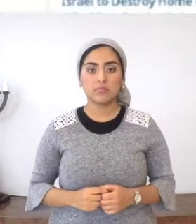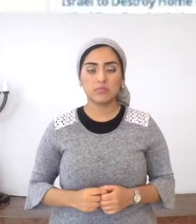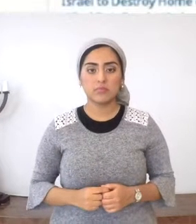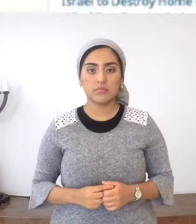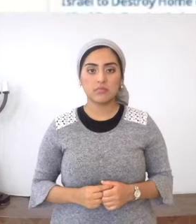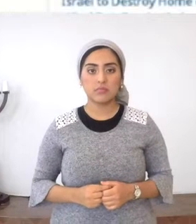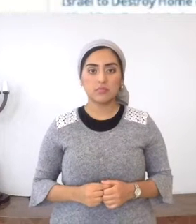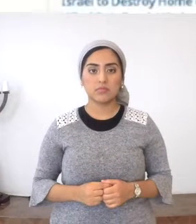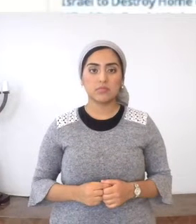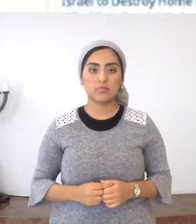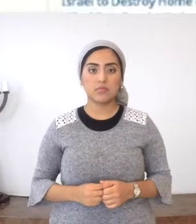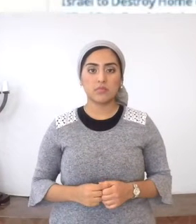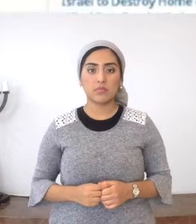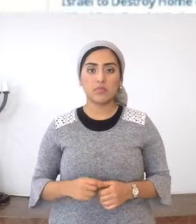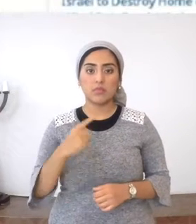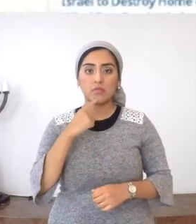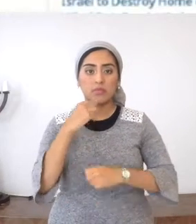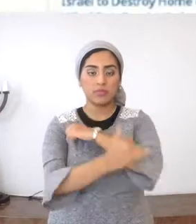manera